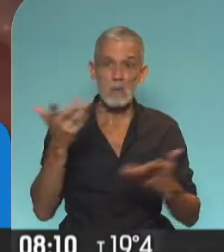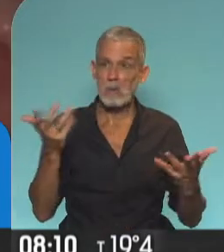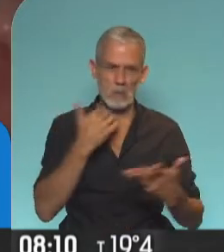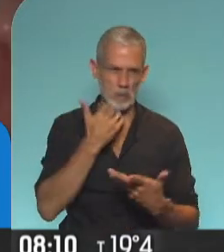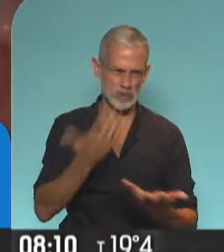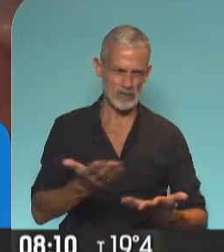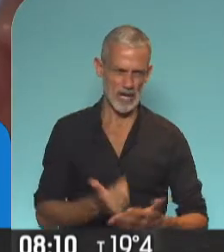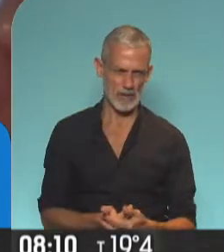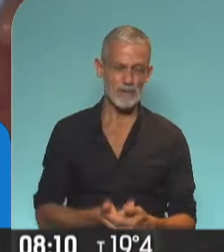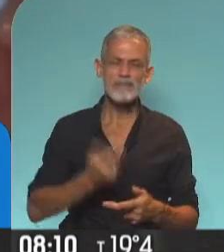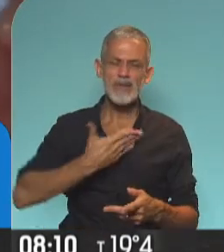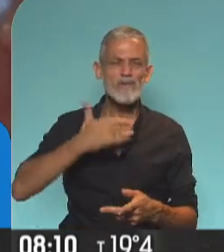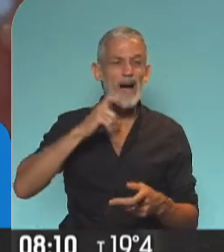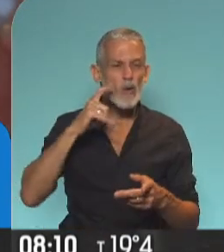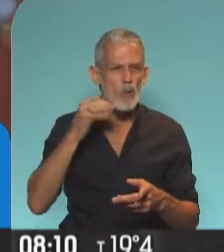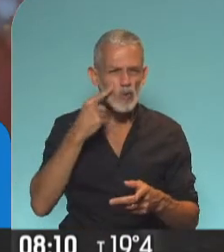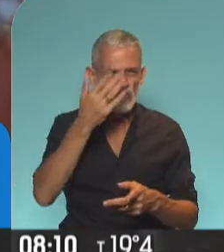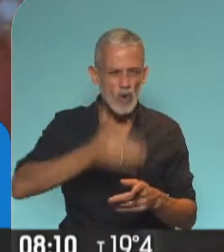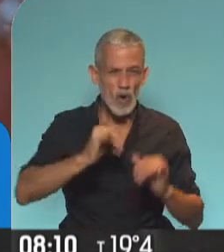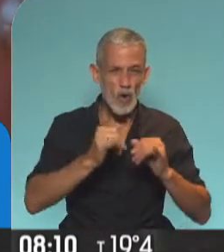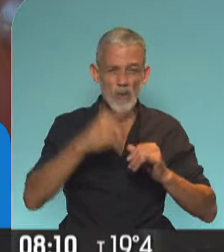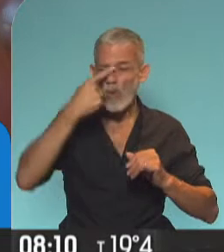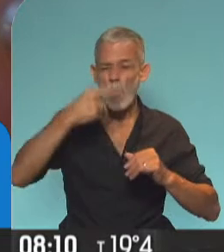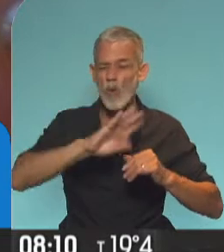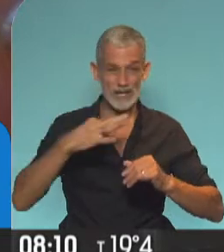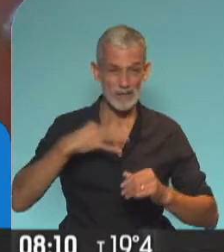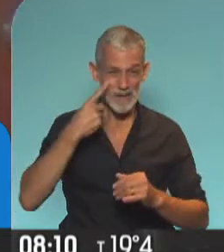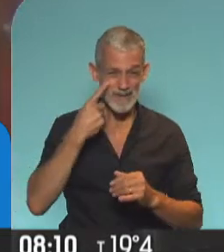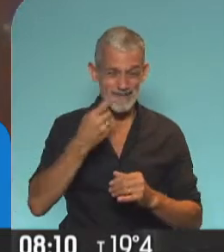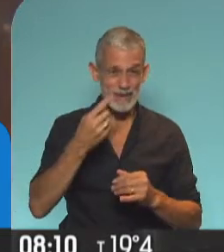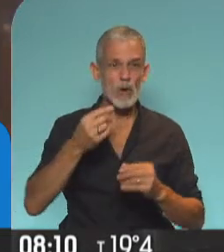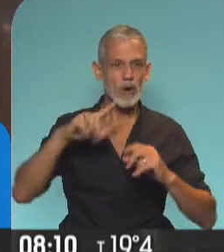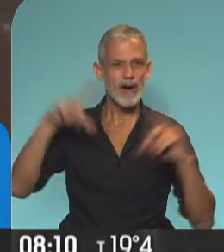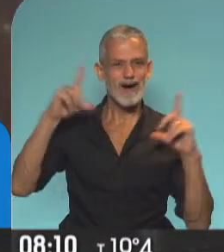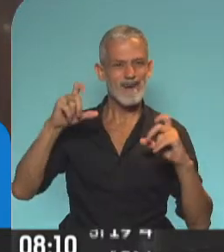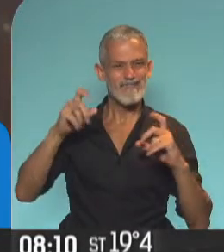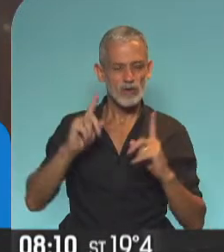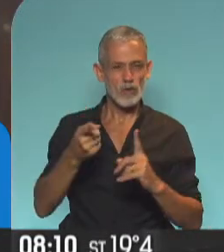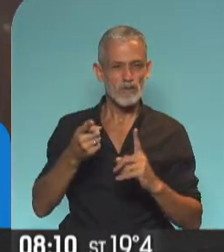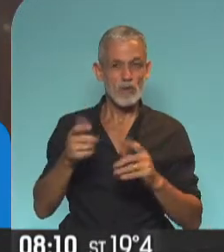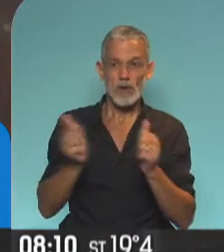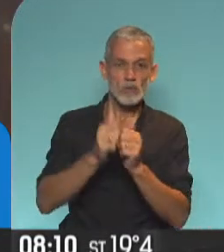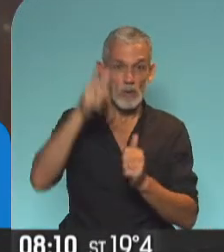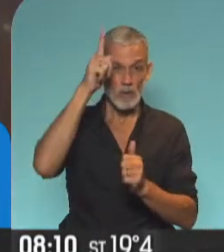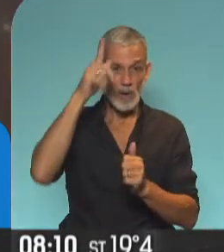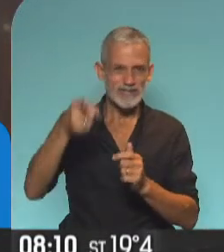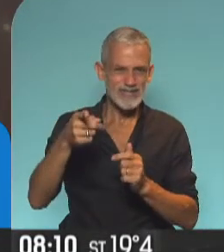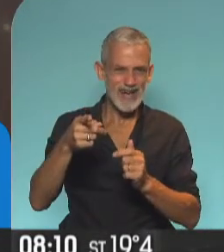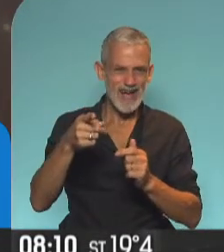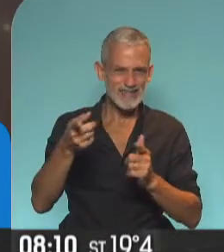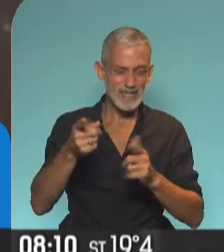Recordemos, Néstor, que Facundo, la última vez que fue visto con vida fue en esta imagen con los policías que